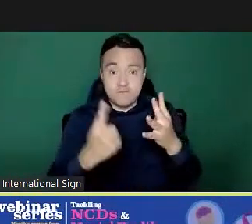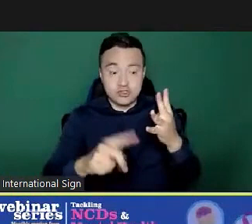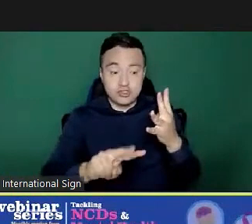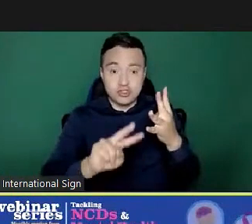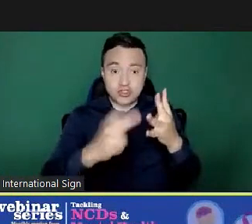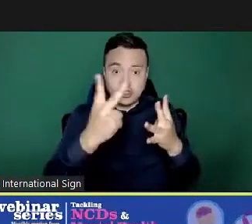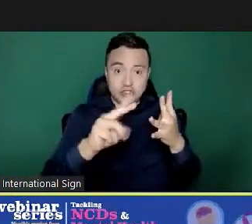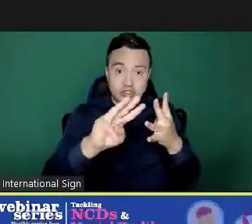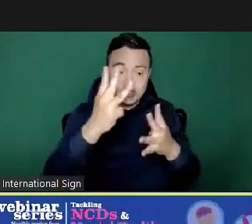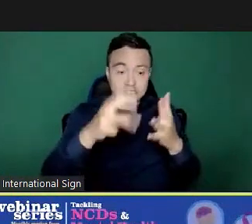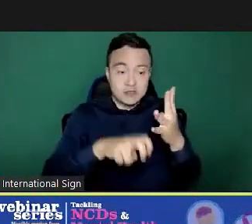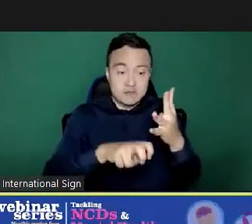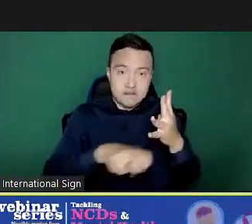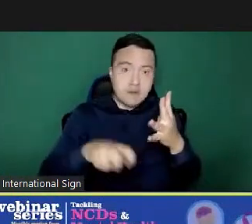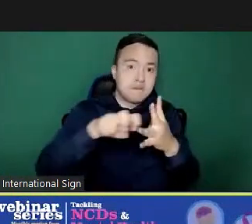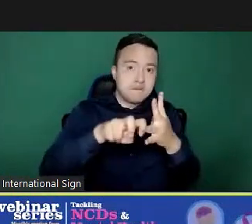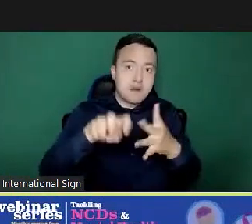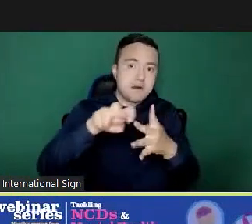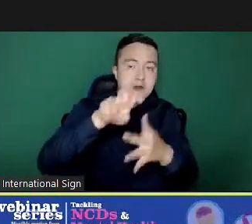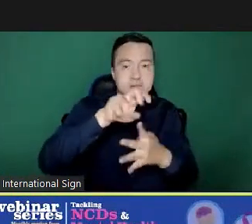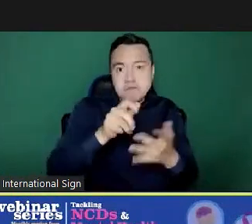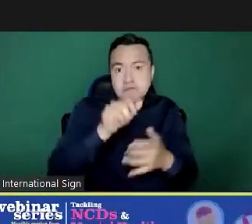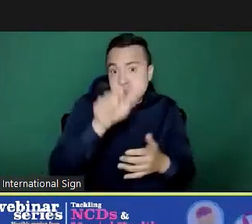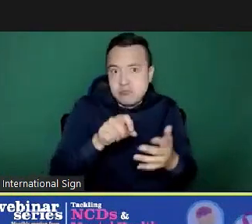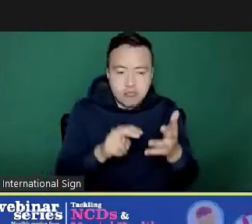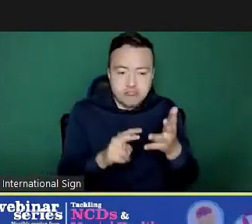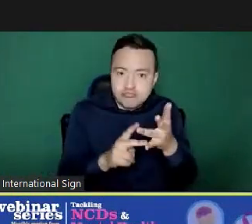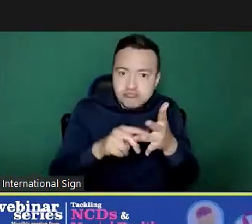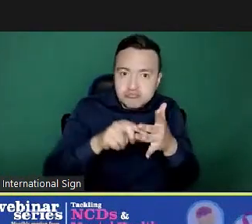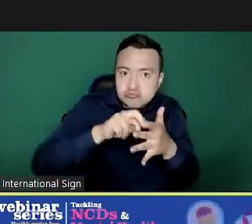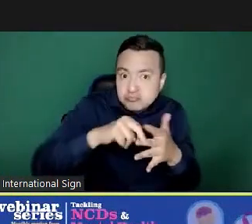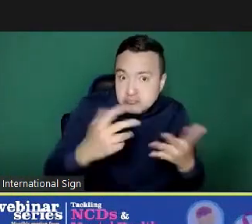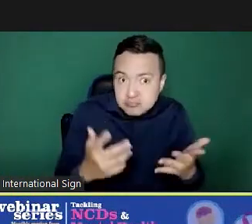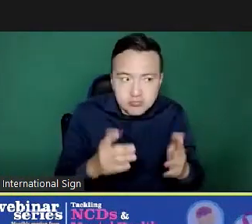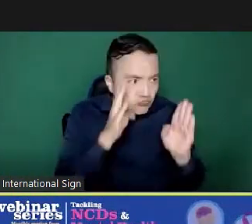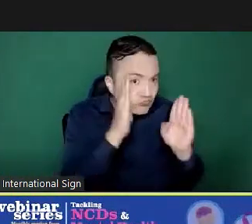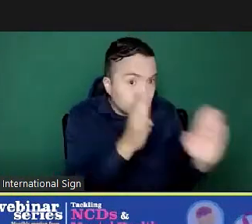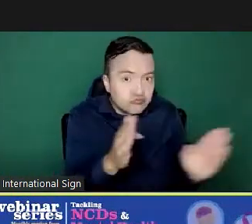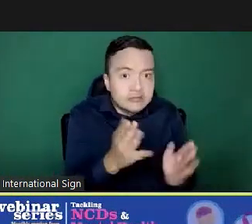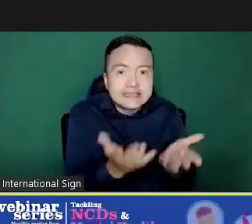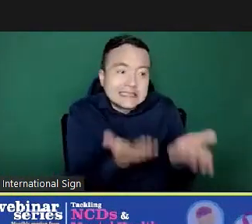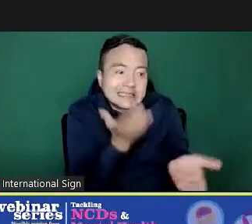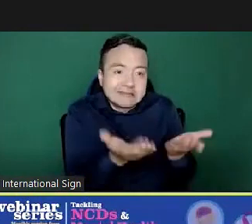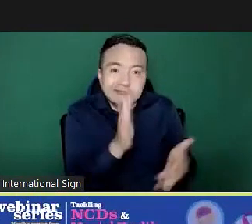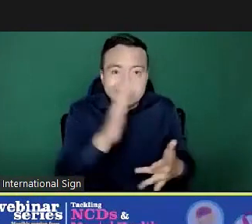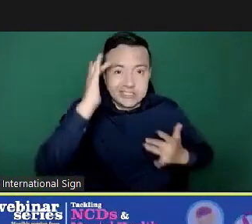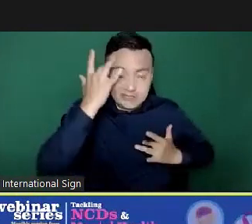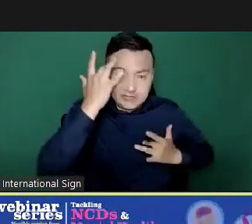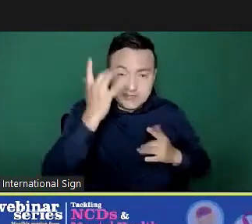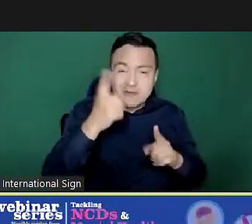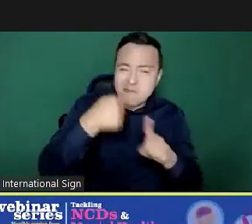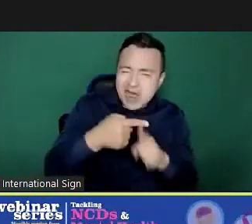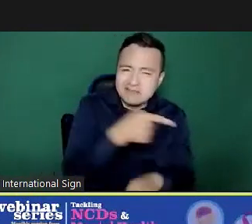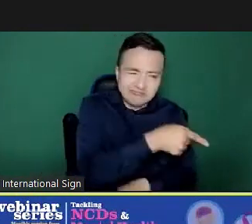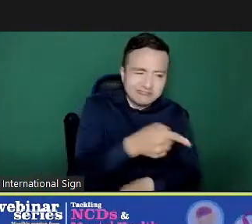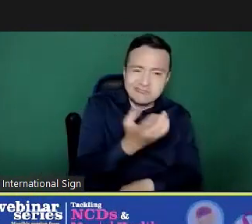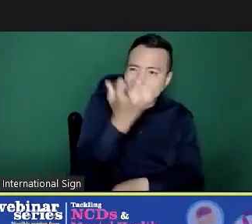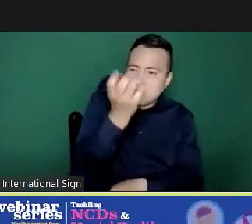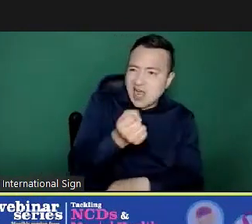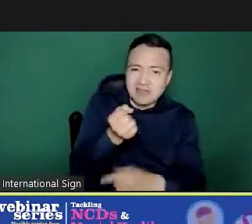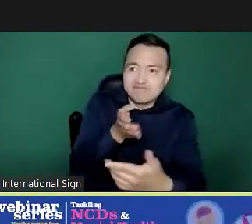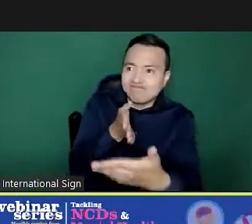la persona que sufre la NT. También nos centramos en las barreras estructurales. Hay varios grupos que viven en